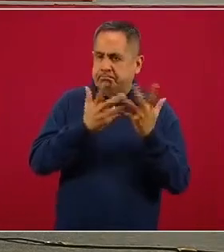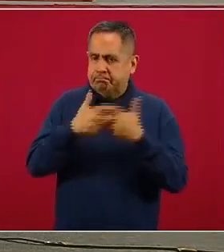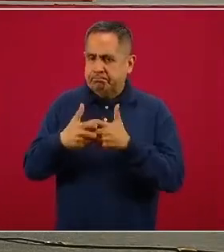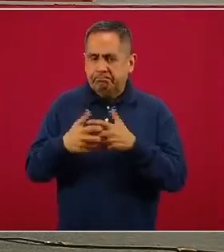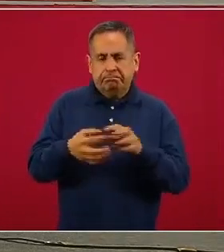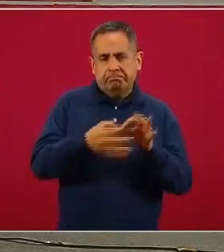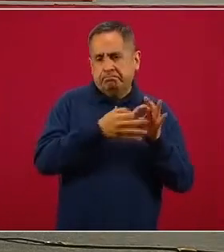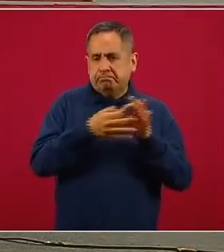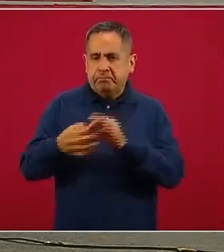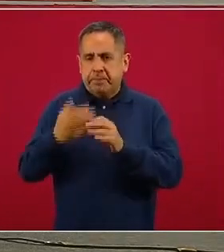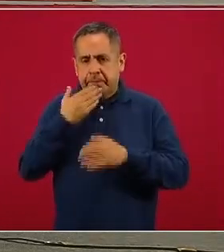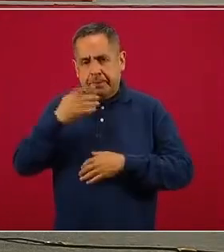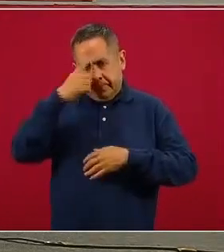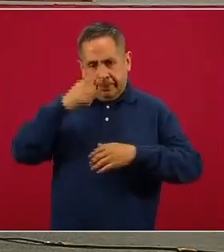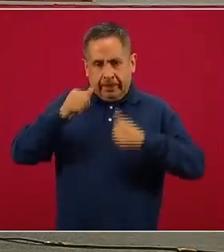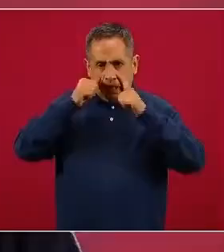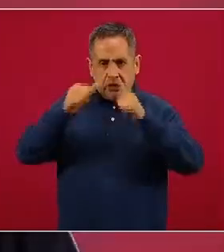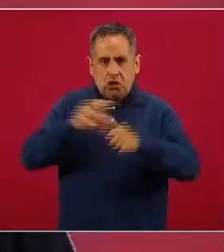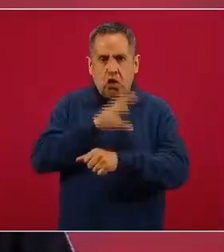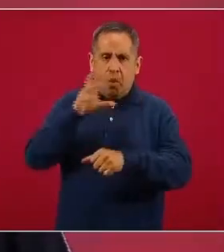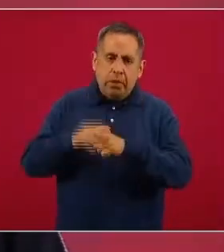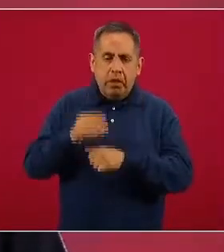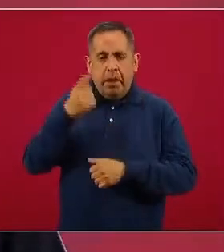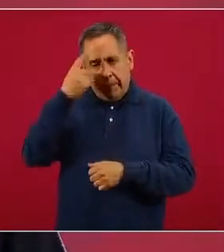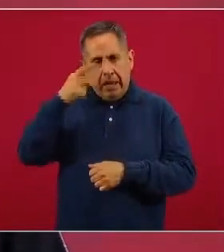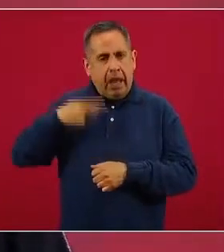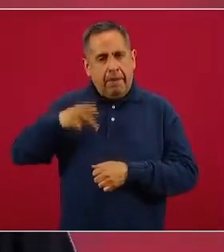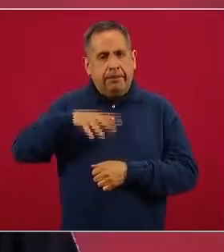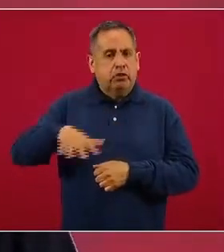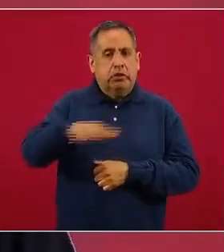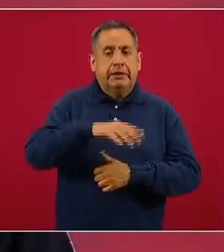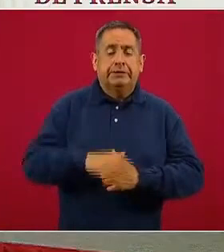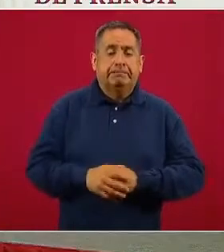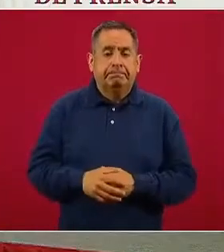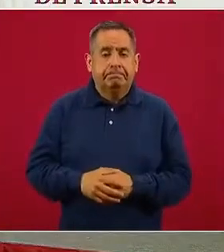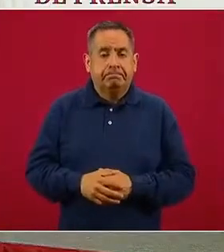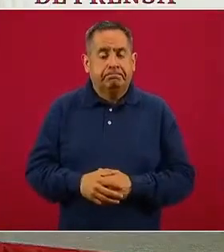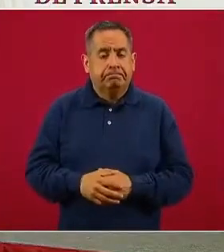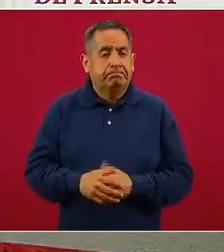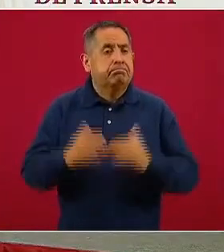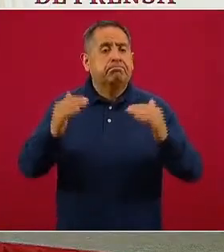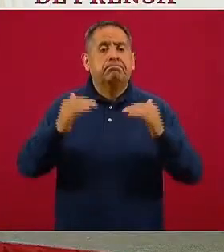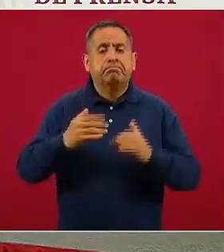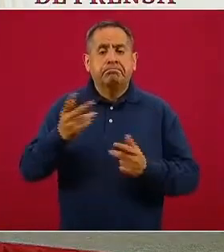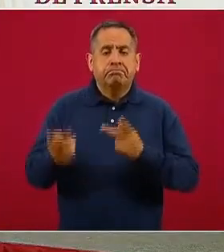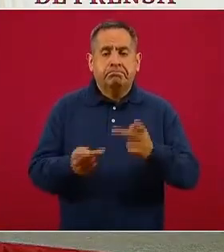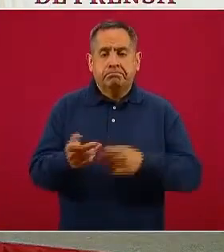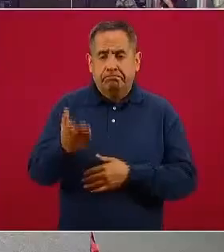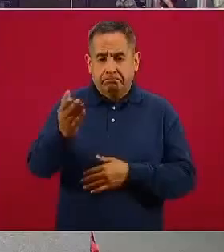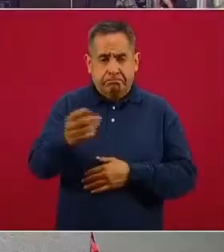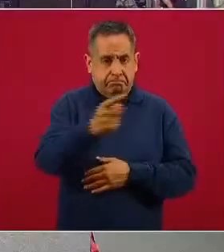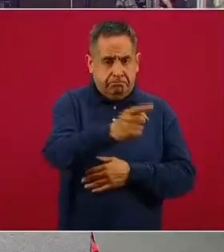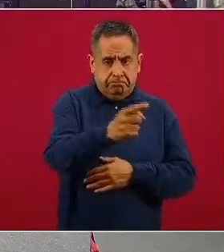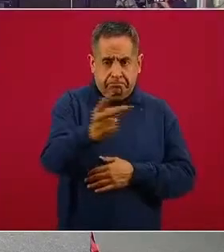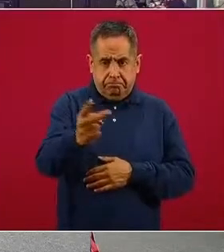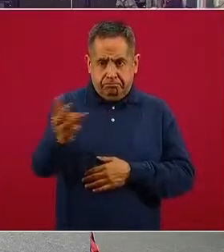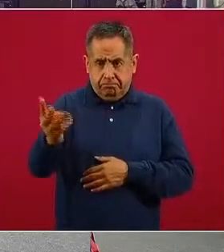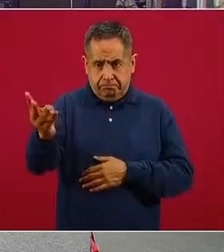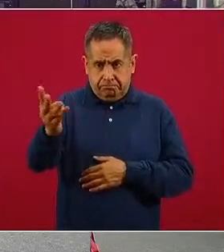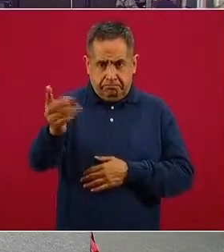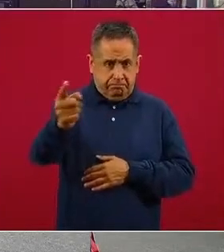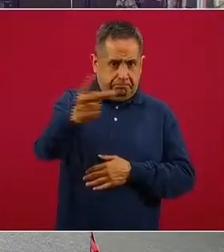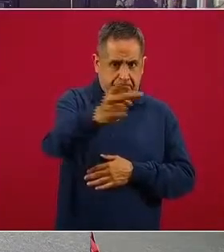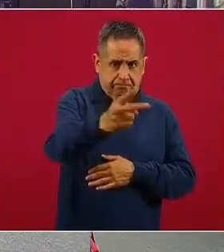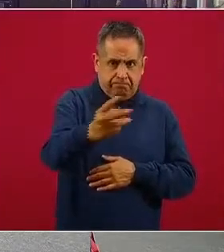la atención se vea reflejada en la población y en la comunidad. Vamos a pasar a las preguntas. Usted.